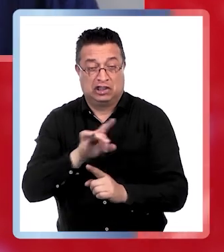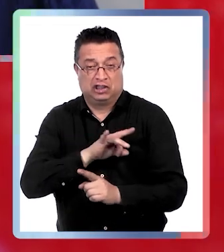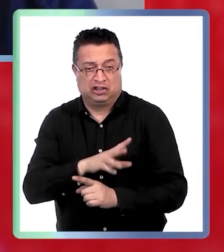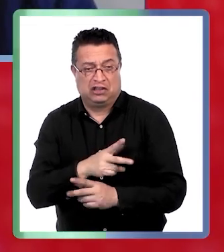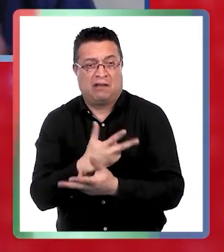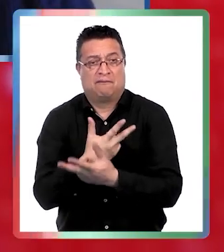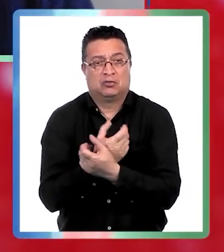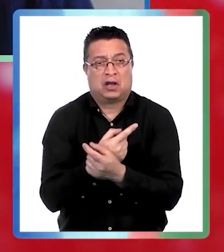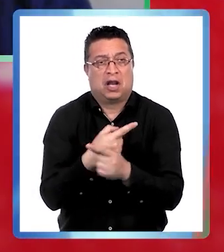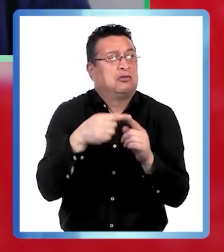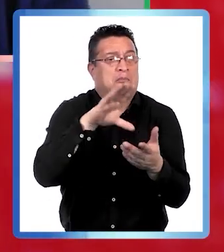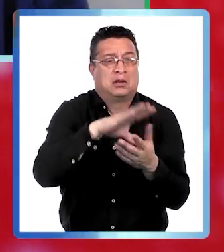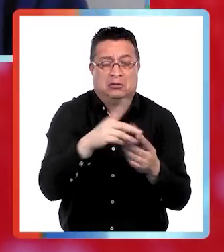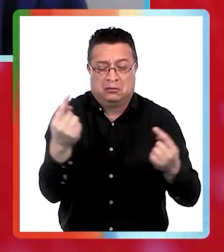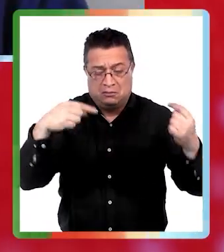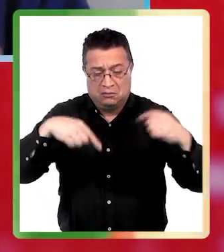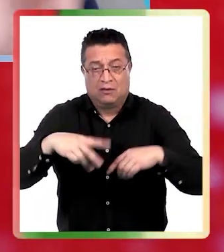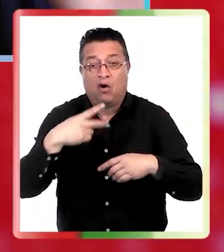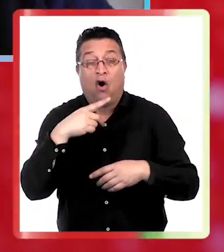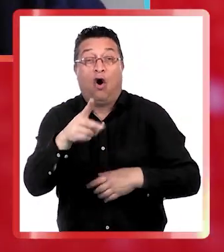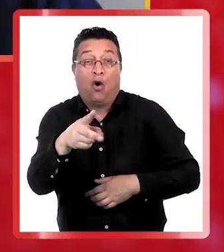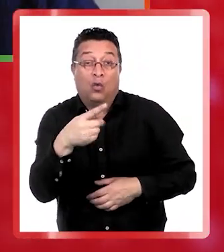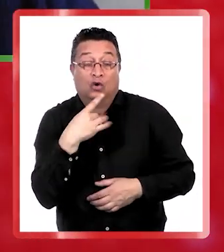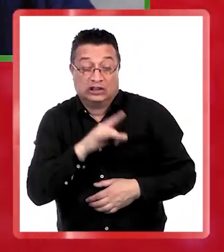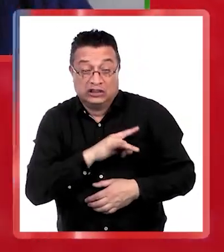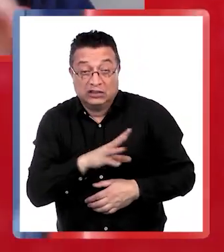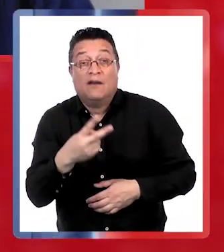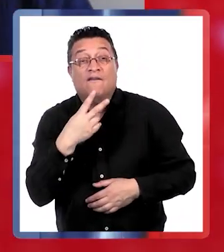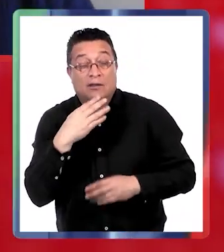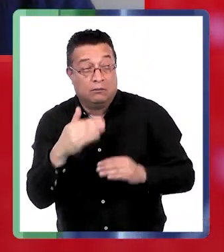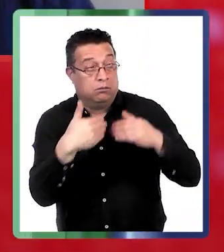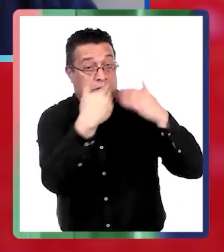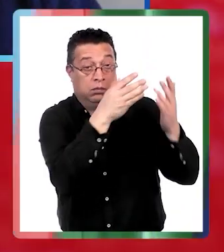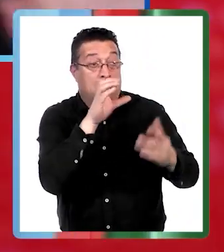si es chileno, si es venezolano, si hoy en día es un chileno que está viviendo